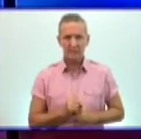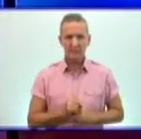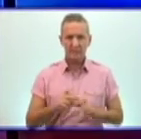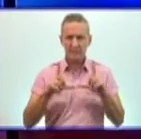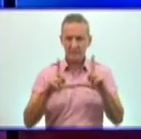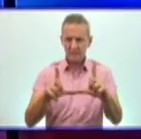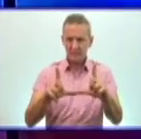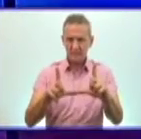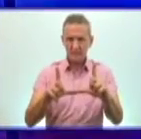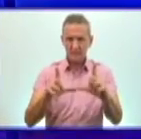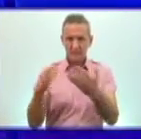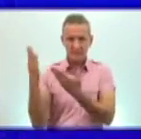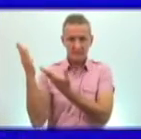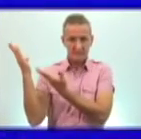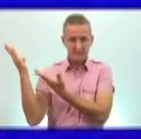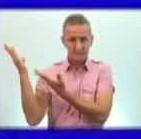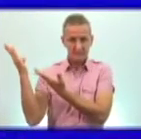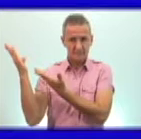imagen.